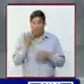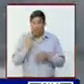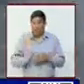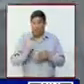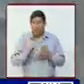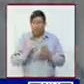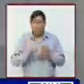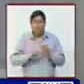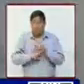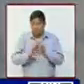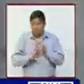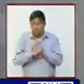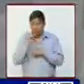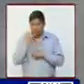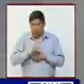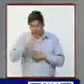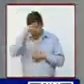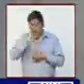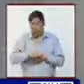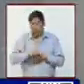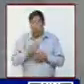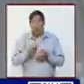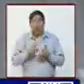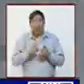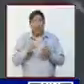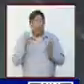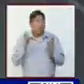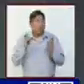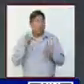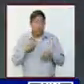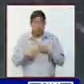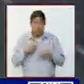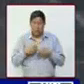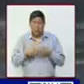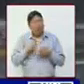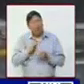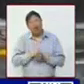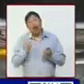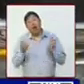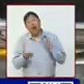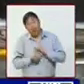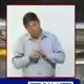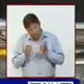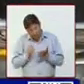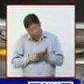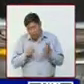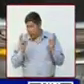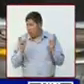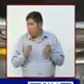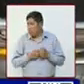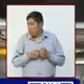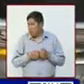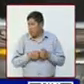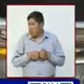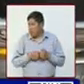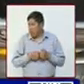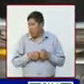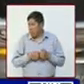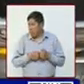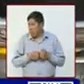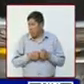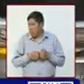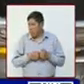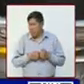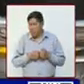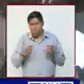la ley que protege a los niños, incluso desde la Constitución, que ha convertido esto en una suerte de arma